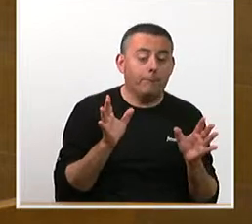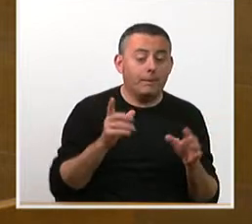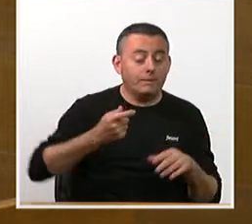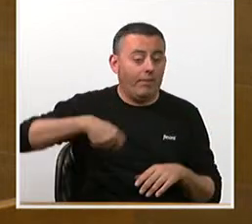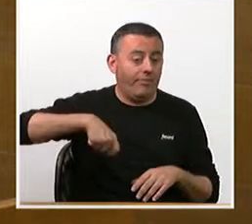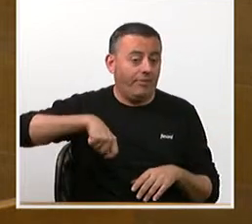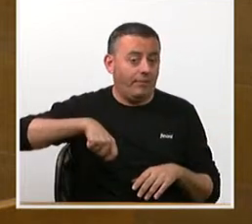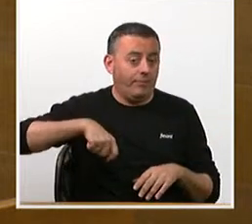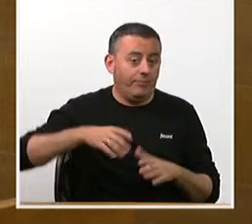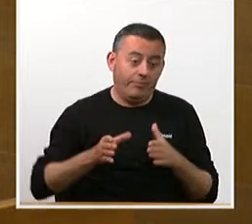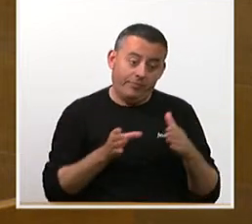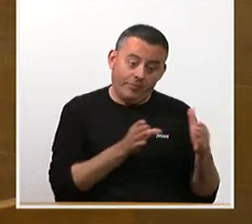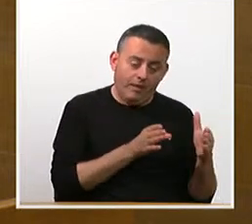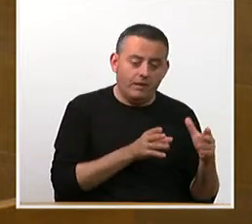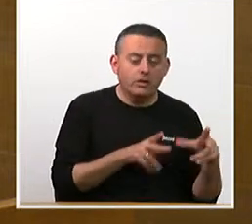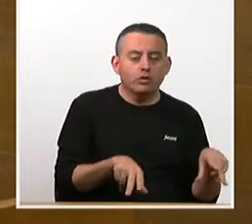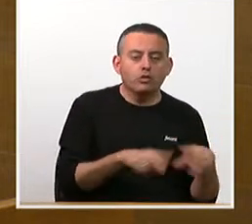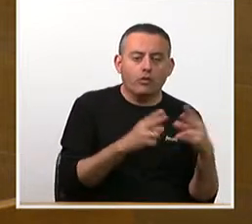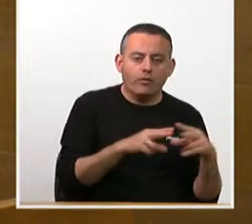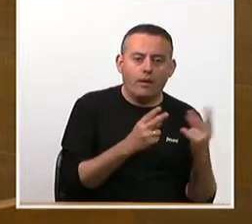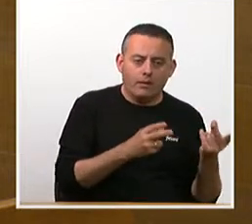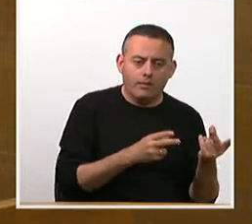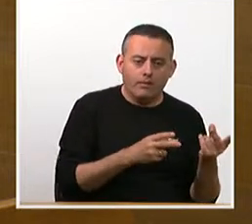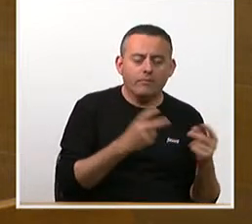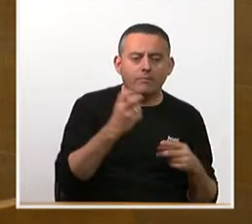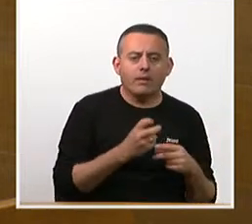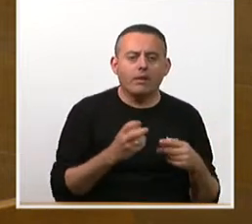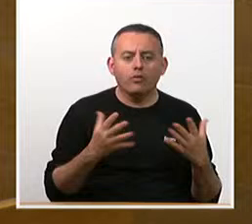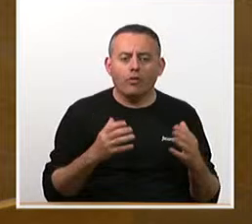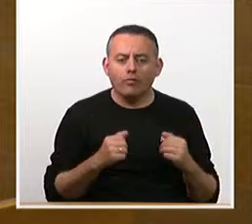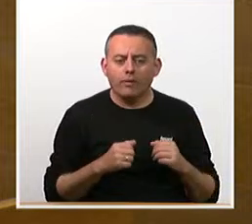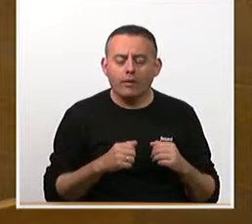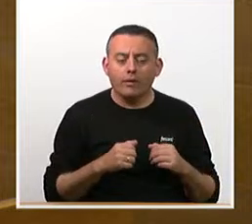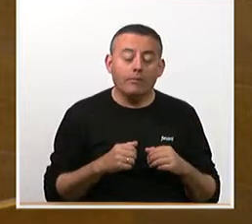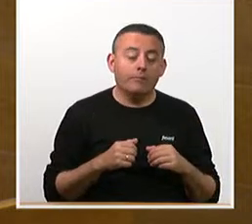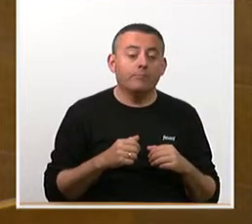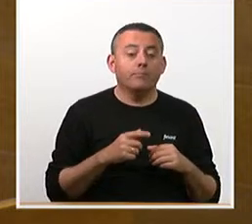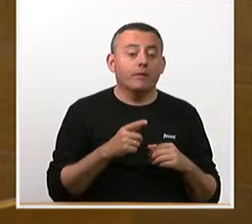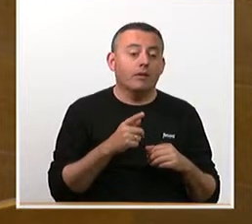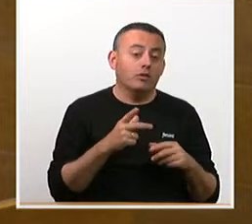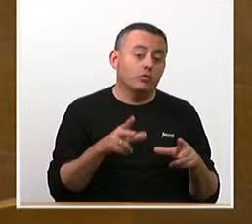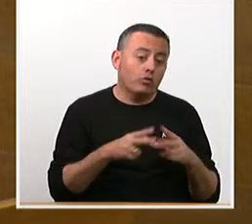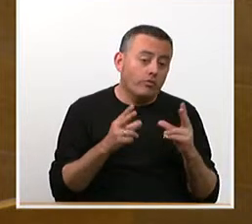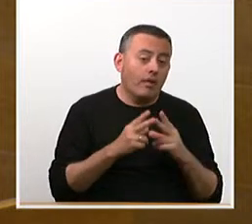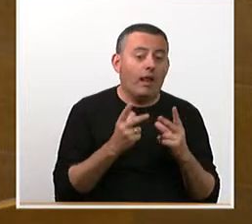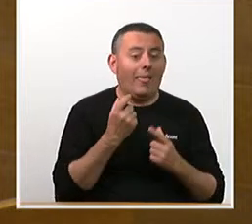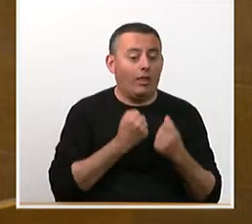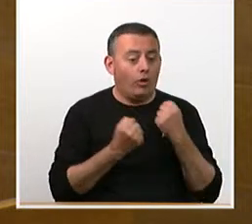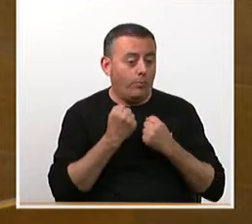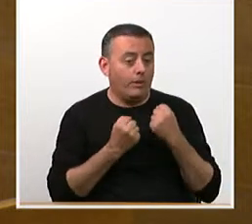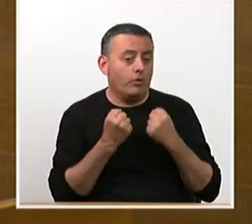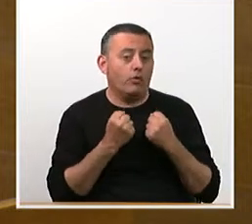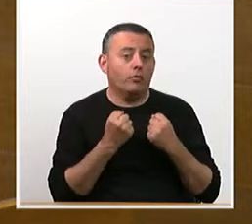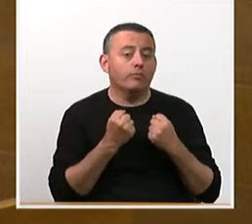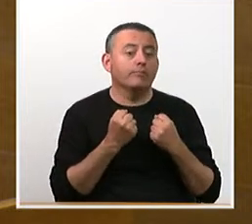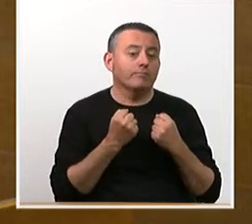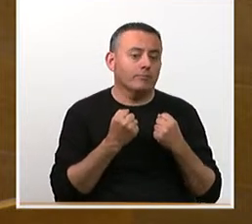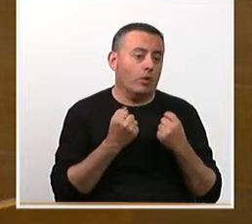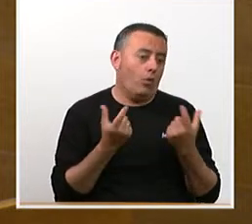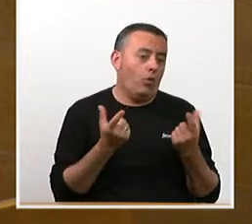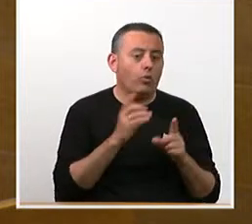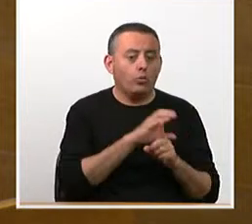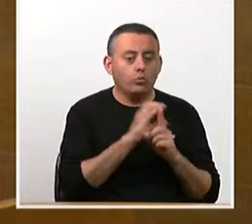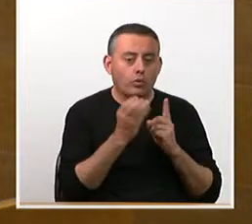social deben representar a los sectores de la vida económica social y cultural del entorno Y ser conocedoras de la